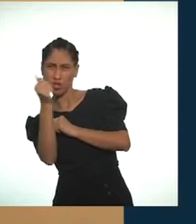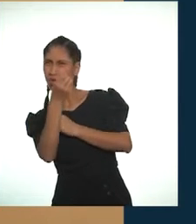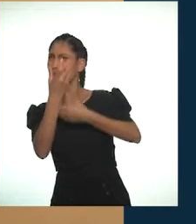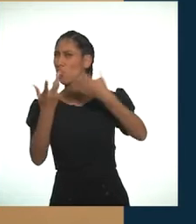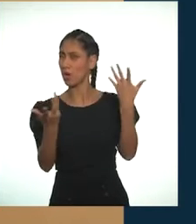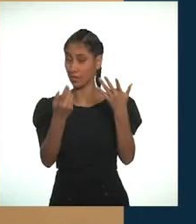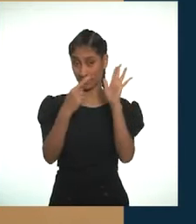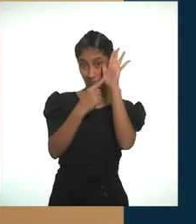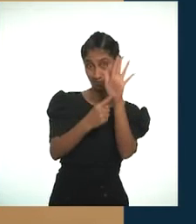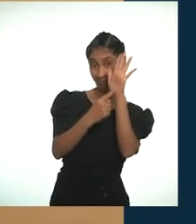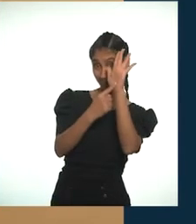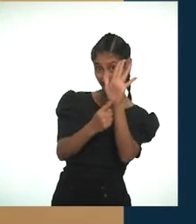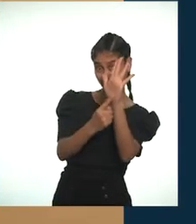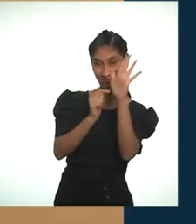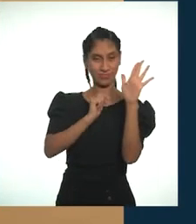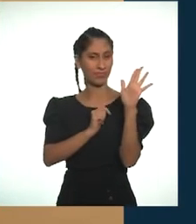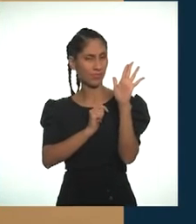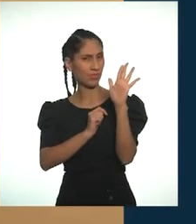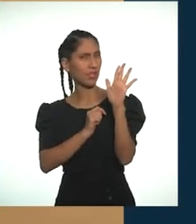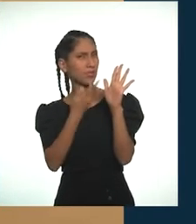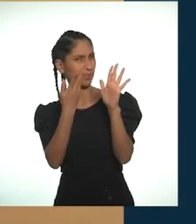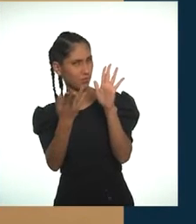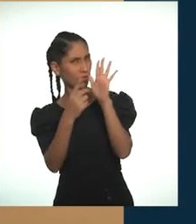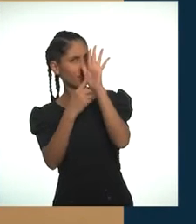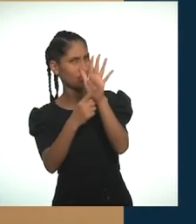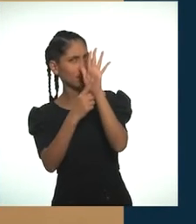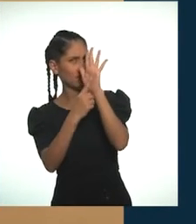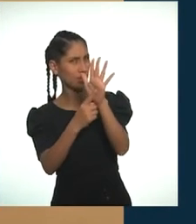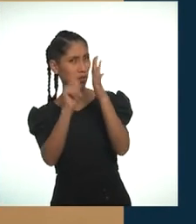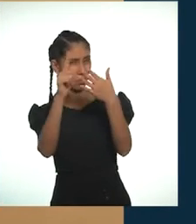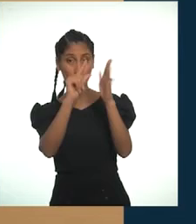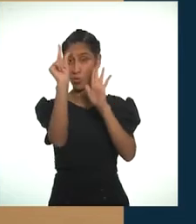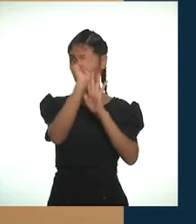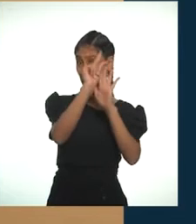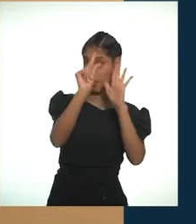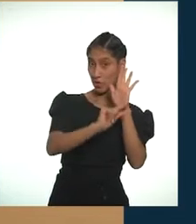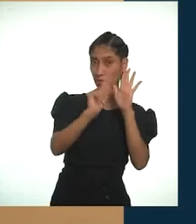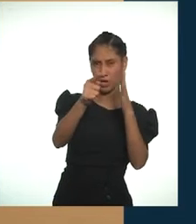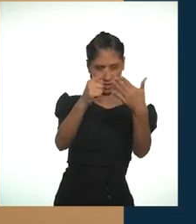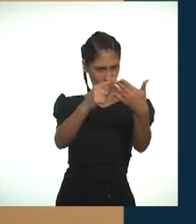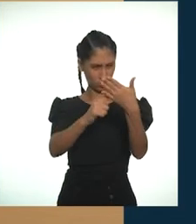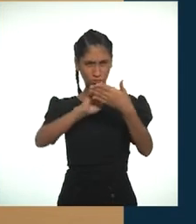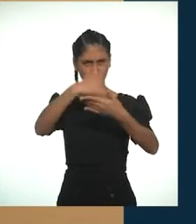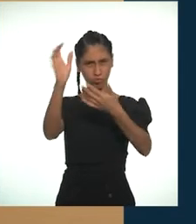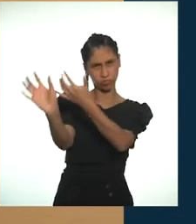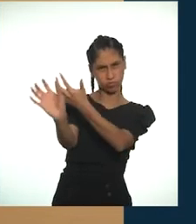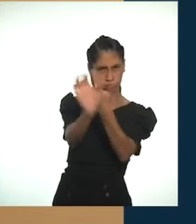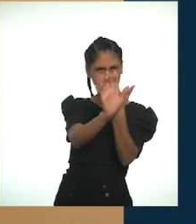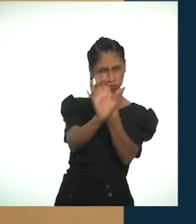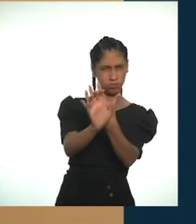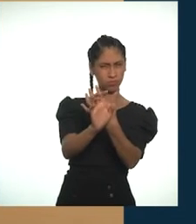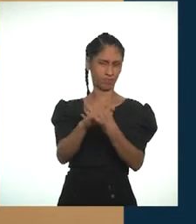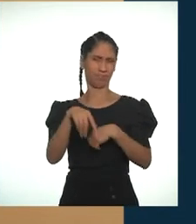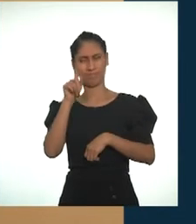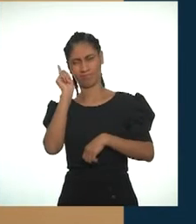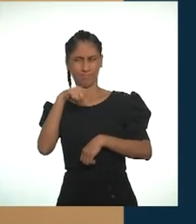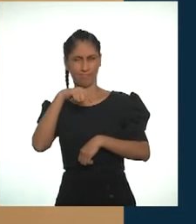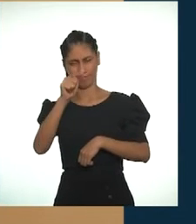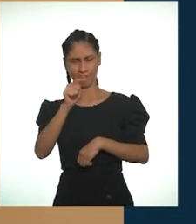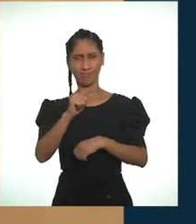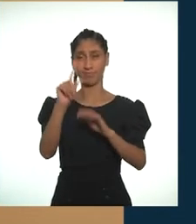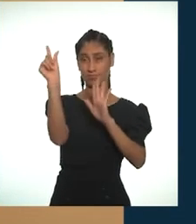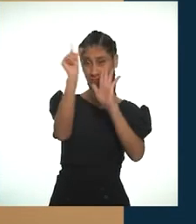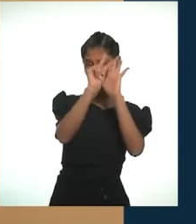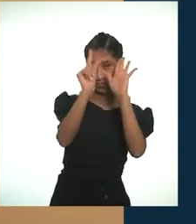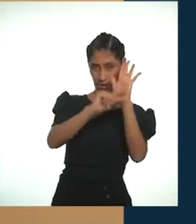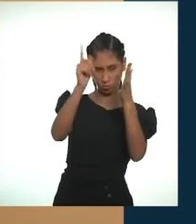Déjame enseñarte, googleana. Te estoy pasando un gráfico para que lo proyectes. Correcto.